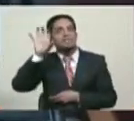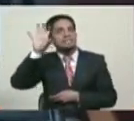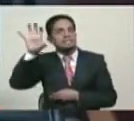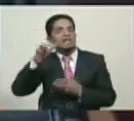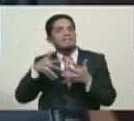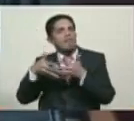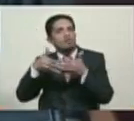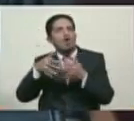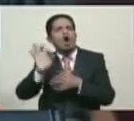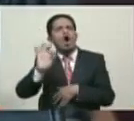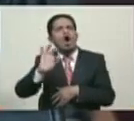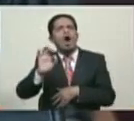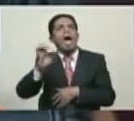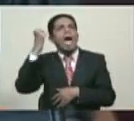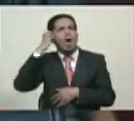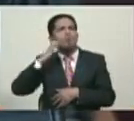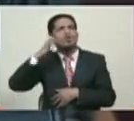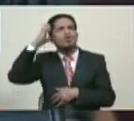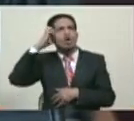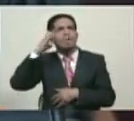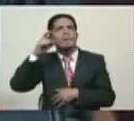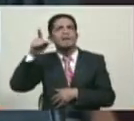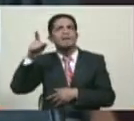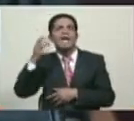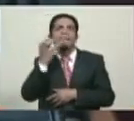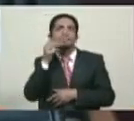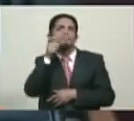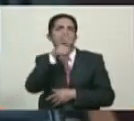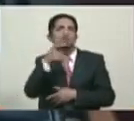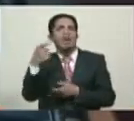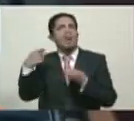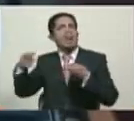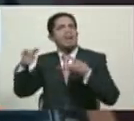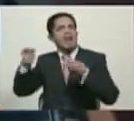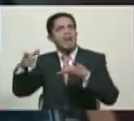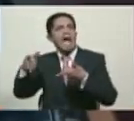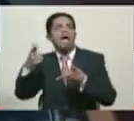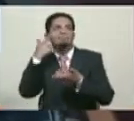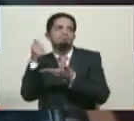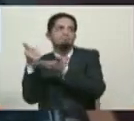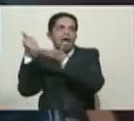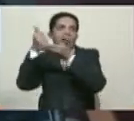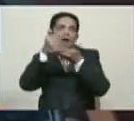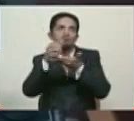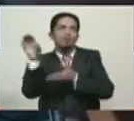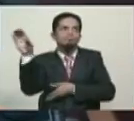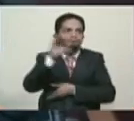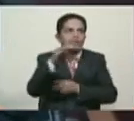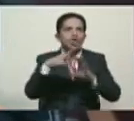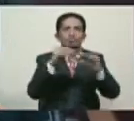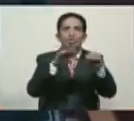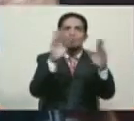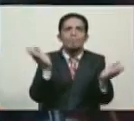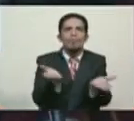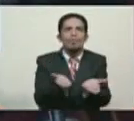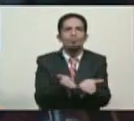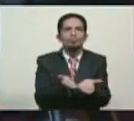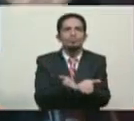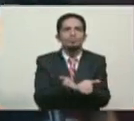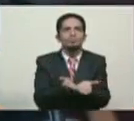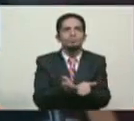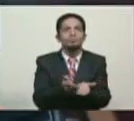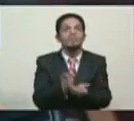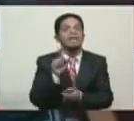Europa serían suficientes para atender las necesidades sanitarias y nutricionales de todo el mundo. En esos